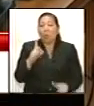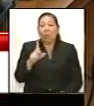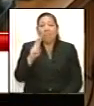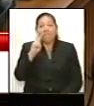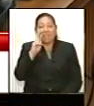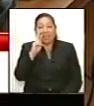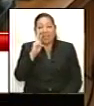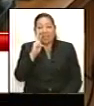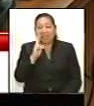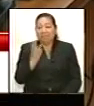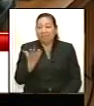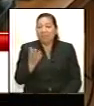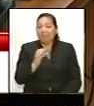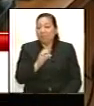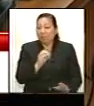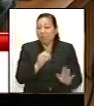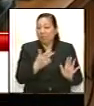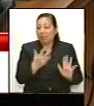viernes, que es el